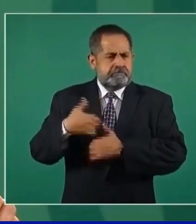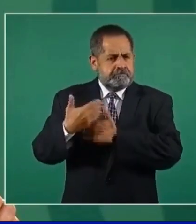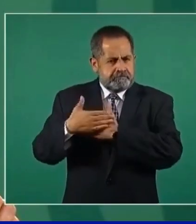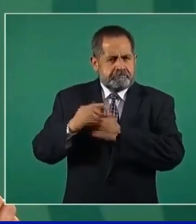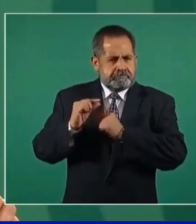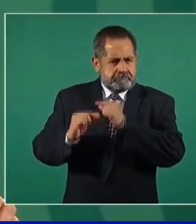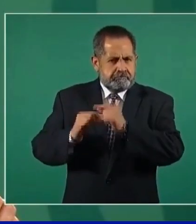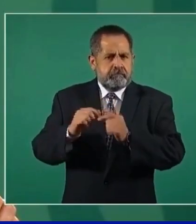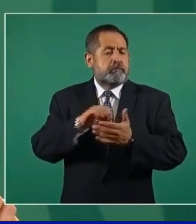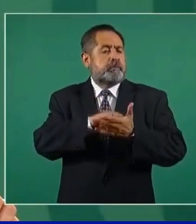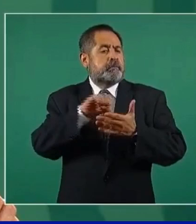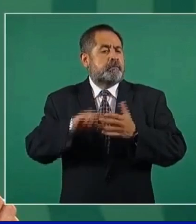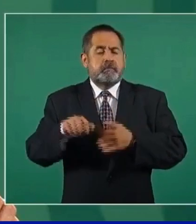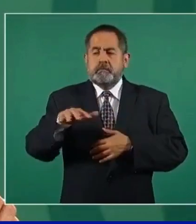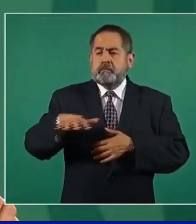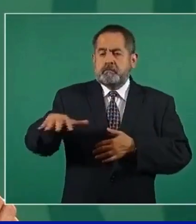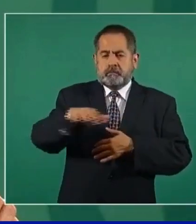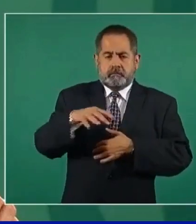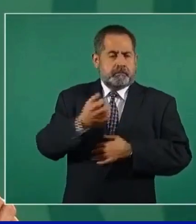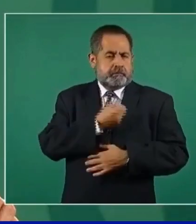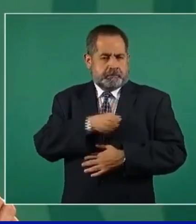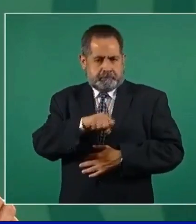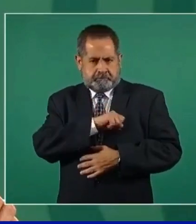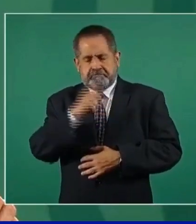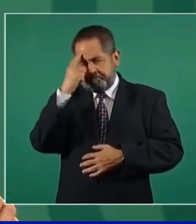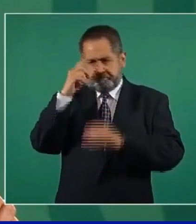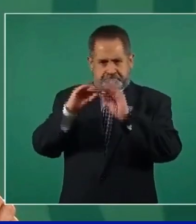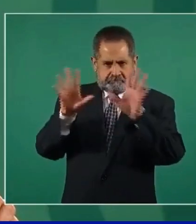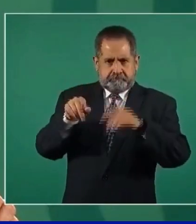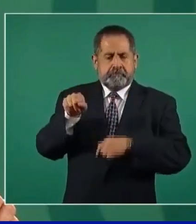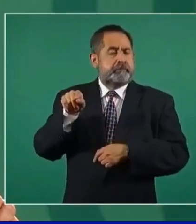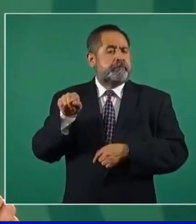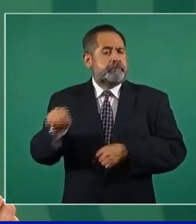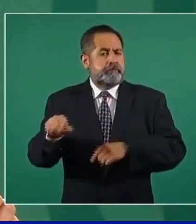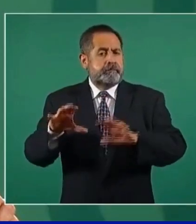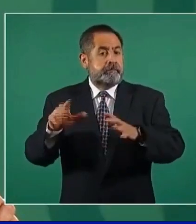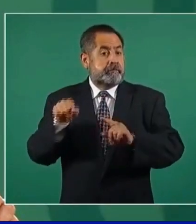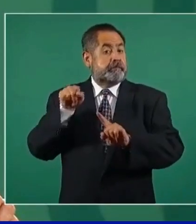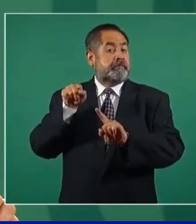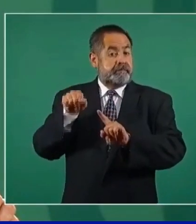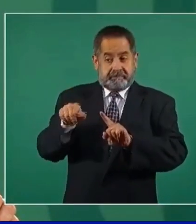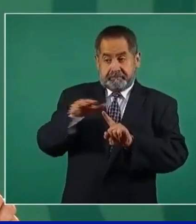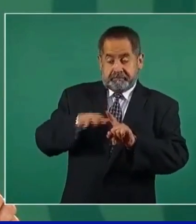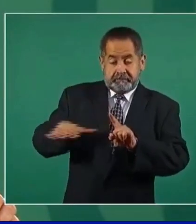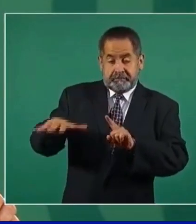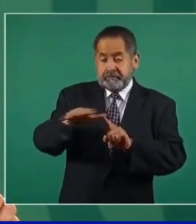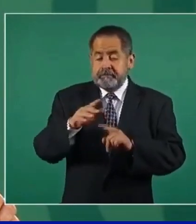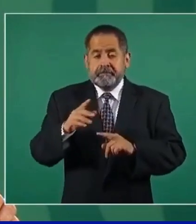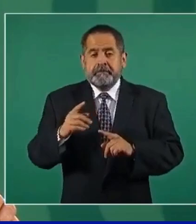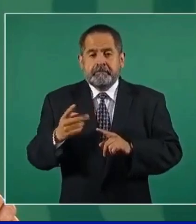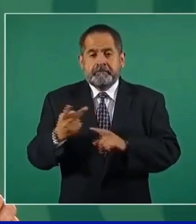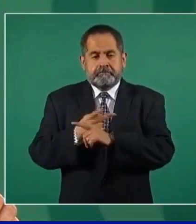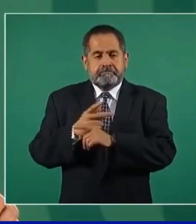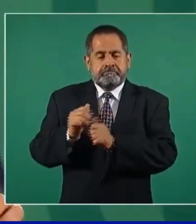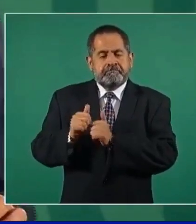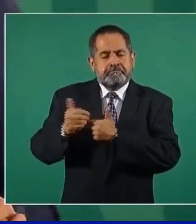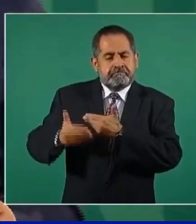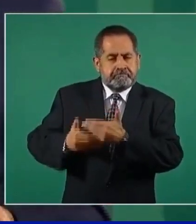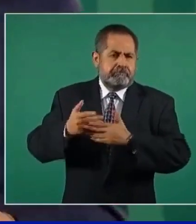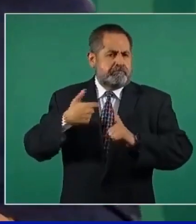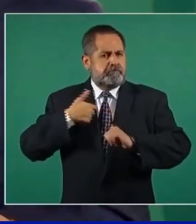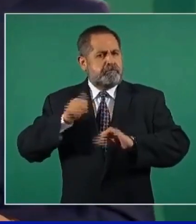caso de la salud, que lo tengo muy claro, ahí vamos a empezar, es un proceso, mi compromiso